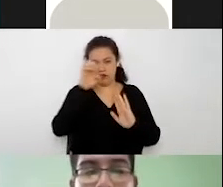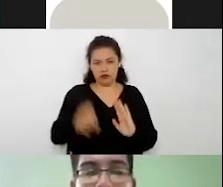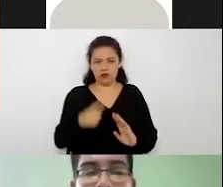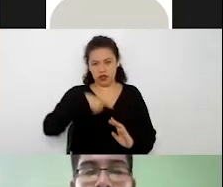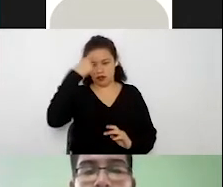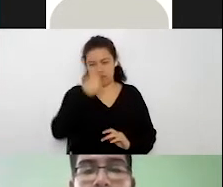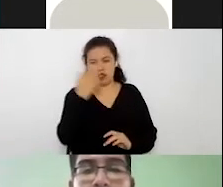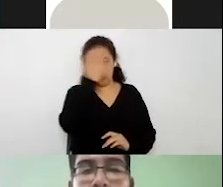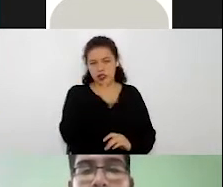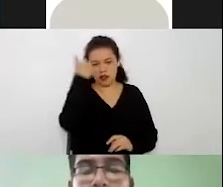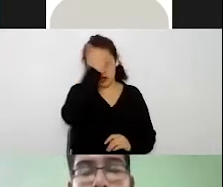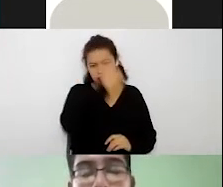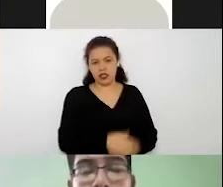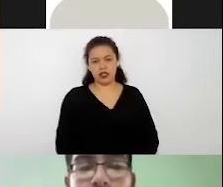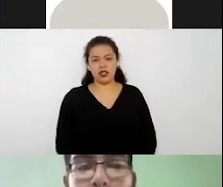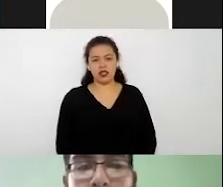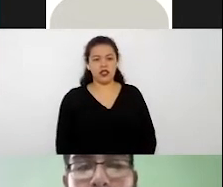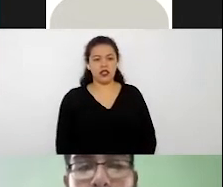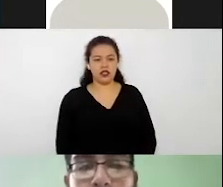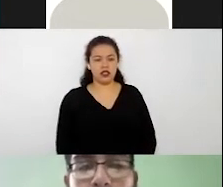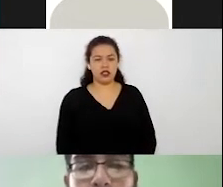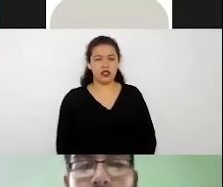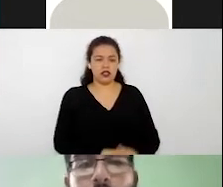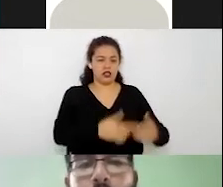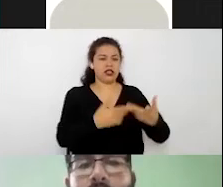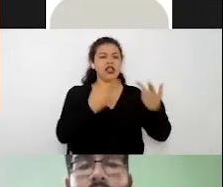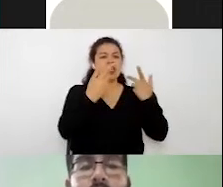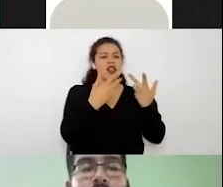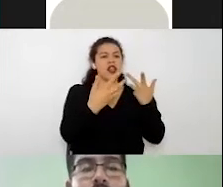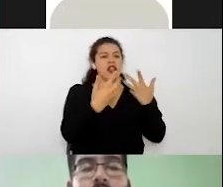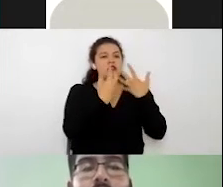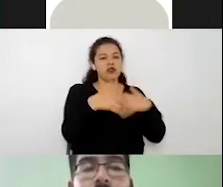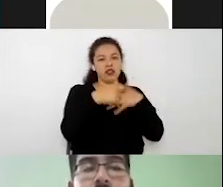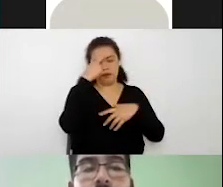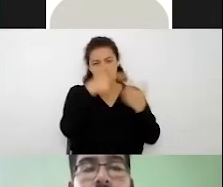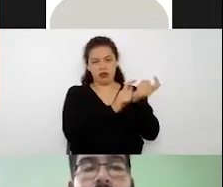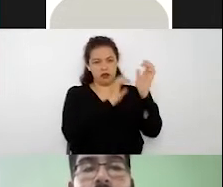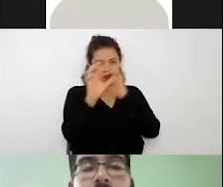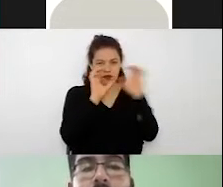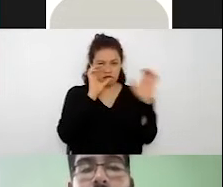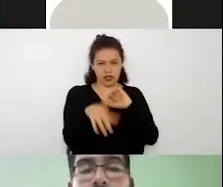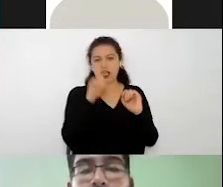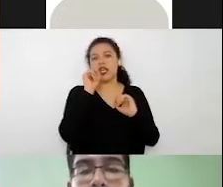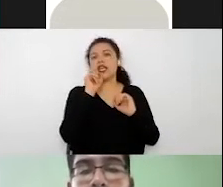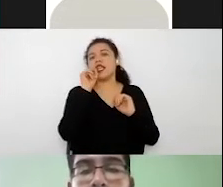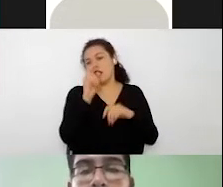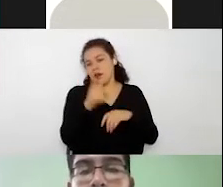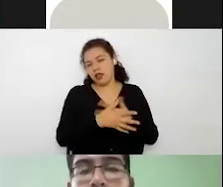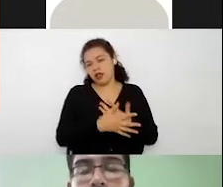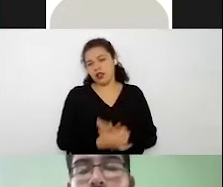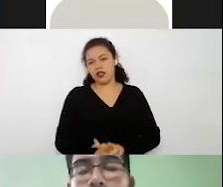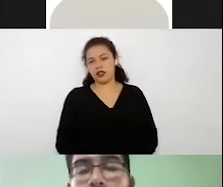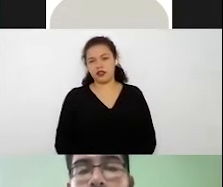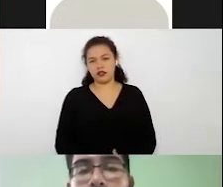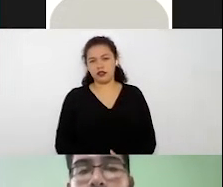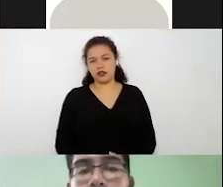revisar las funciones de la brigada de comunicación, y que al final